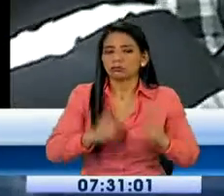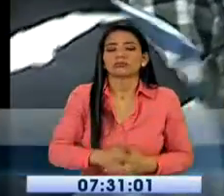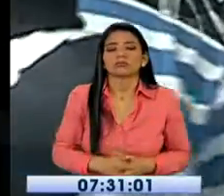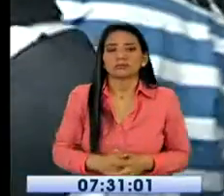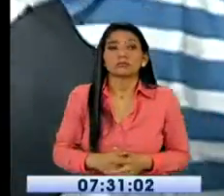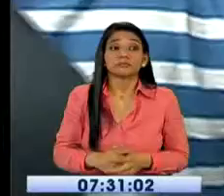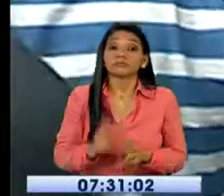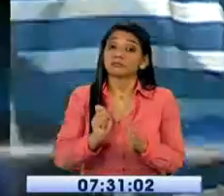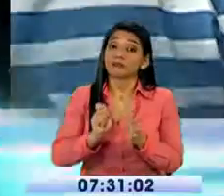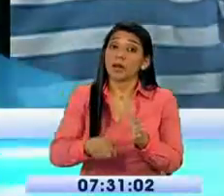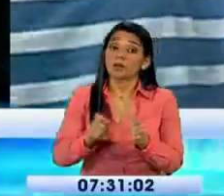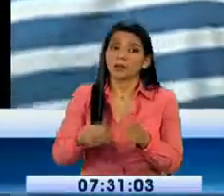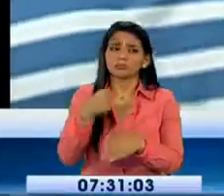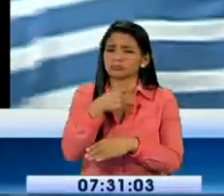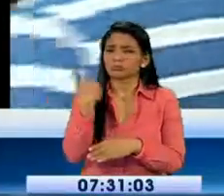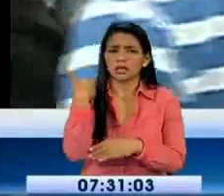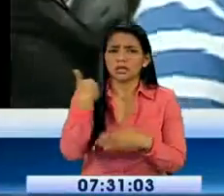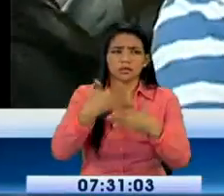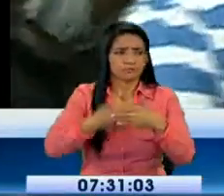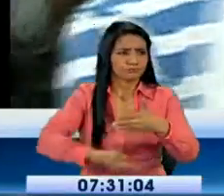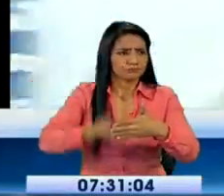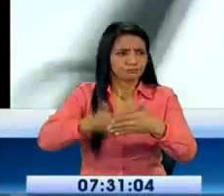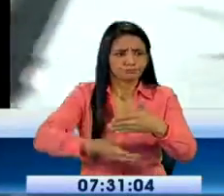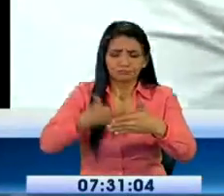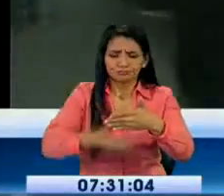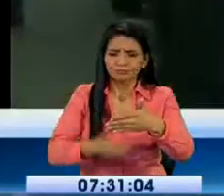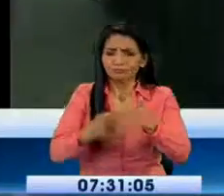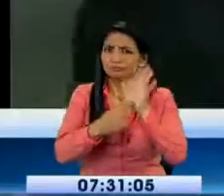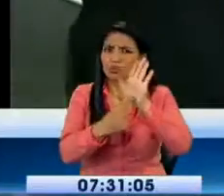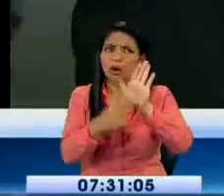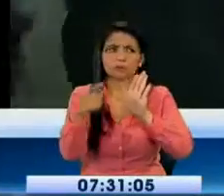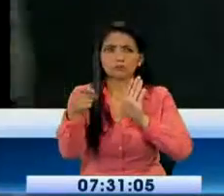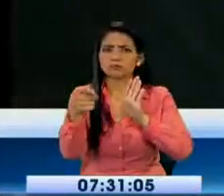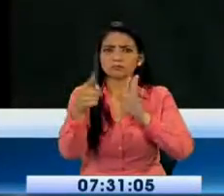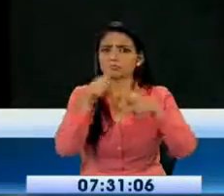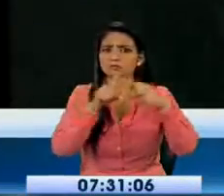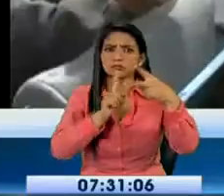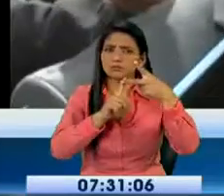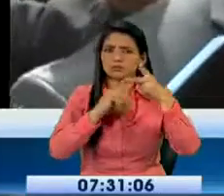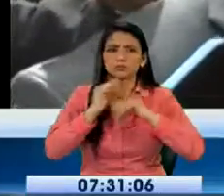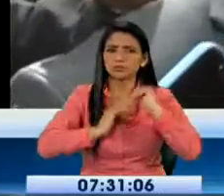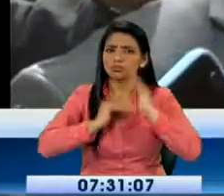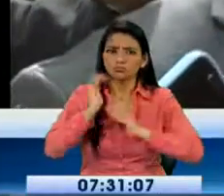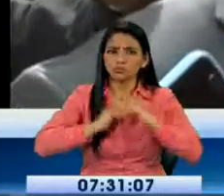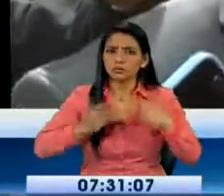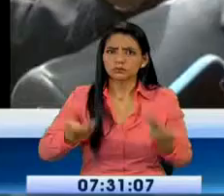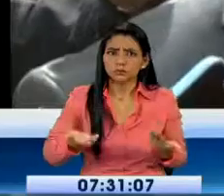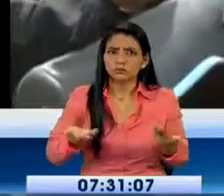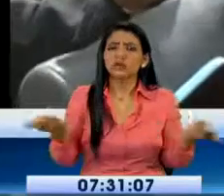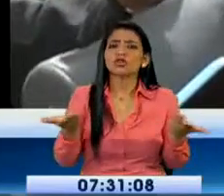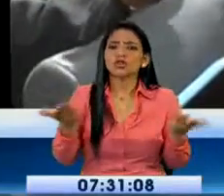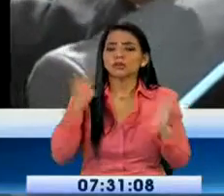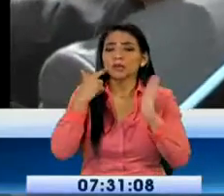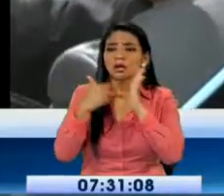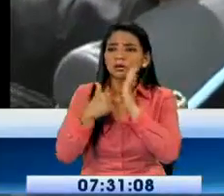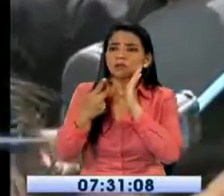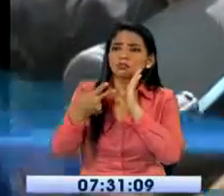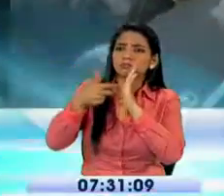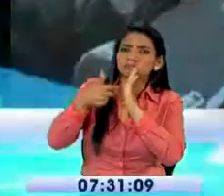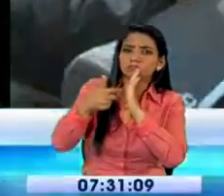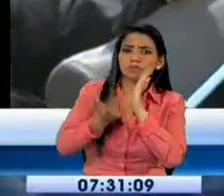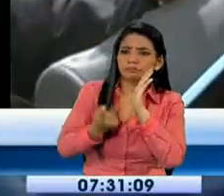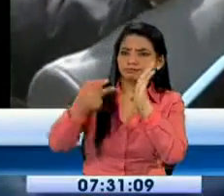asegura que ellos cuentan con toda la documentación respectiva para demostrar la inocencia de los acusados de estar los activos no hay